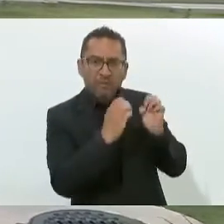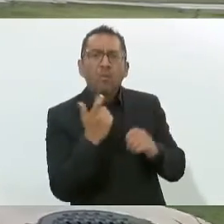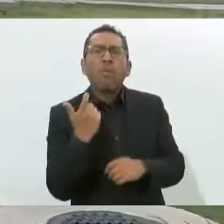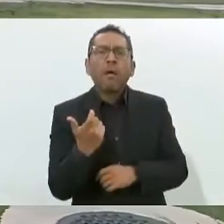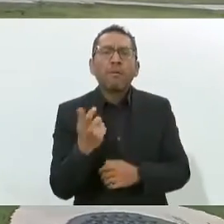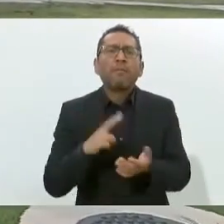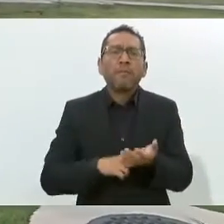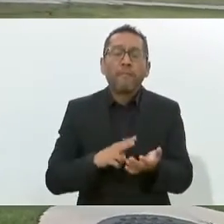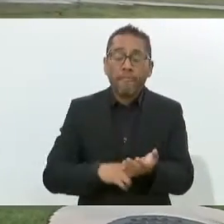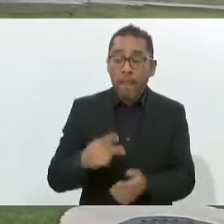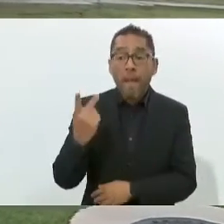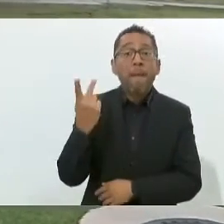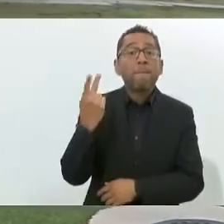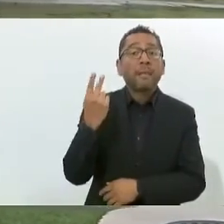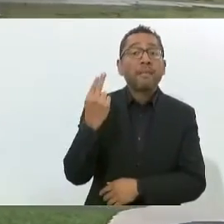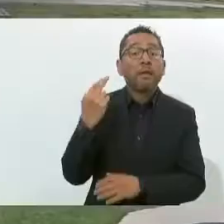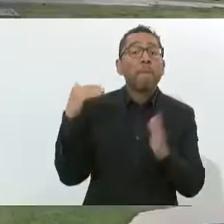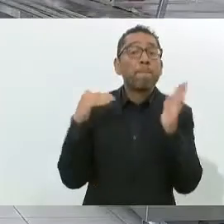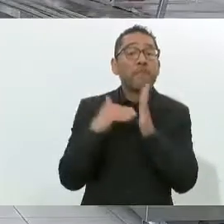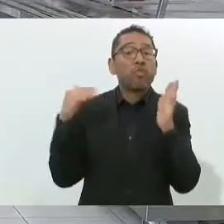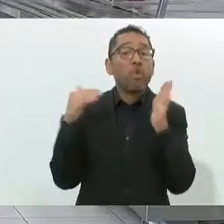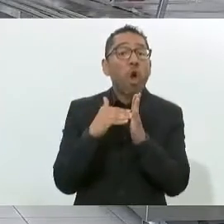25 millones de pesos.